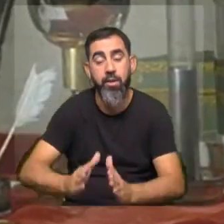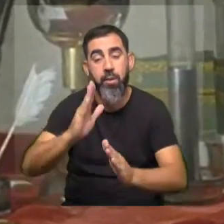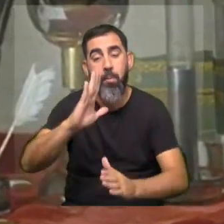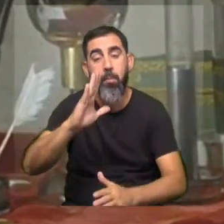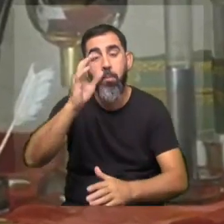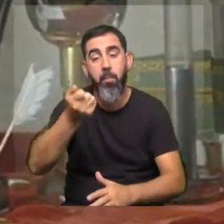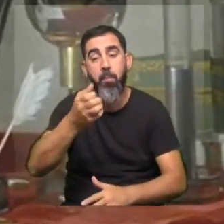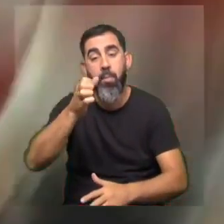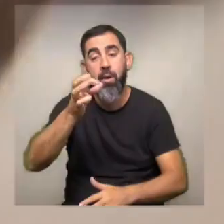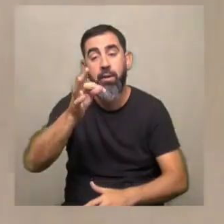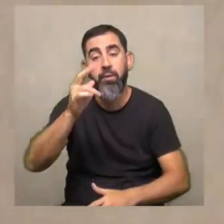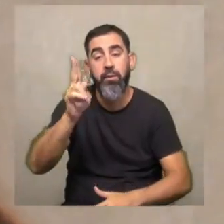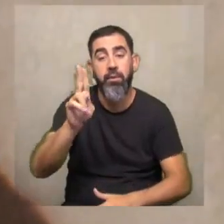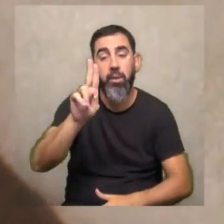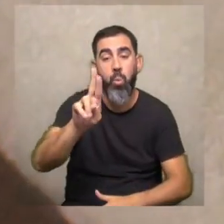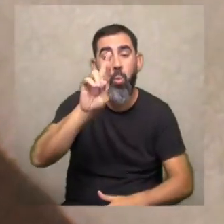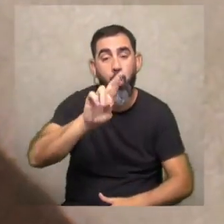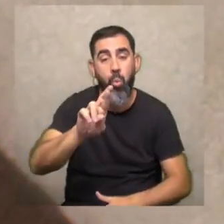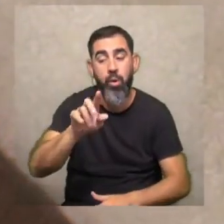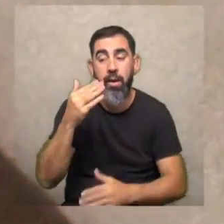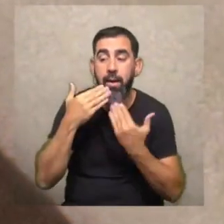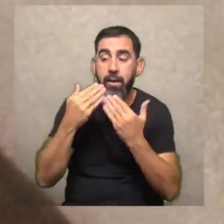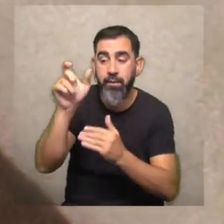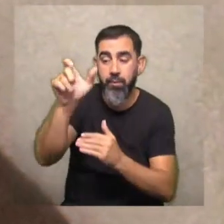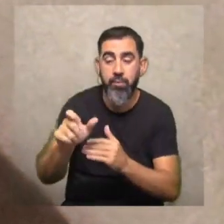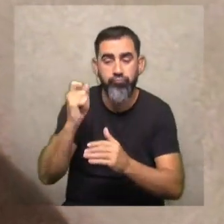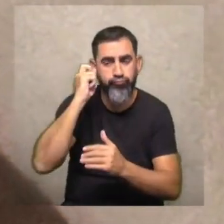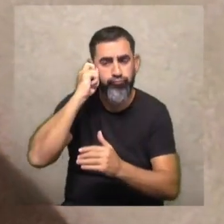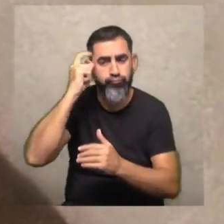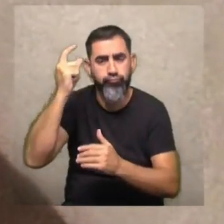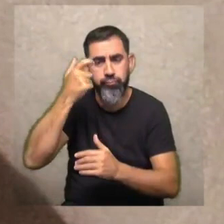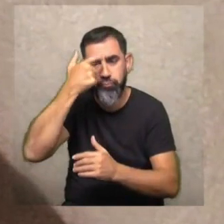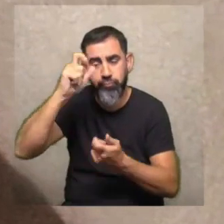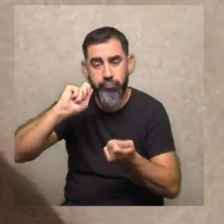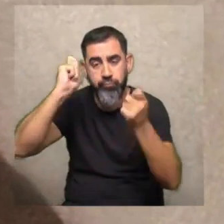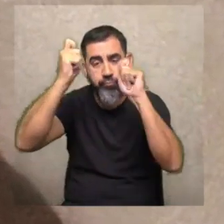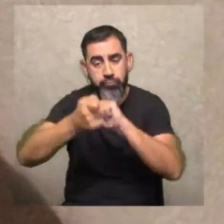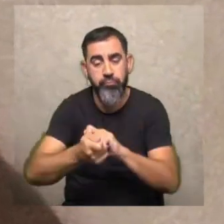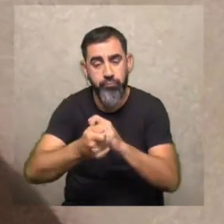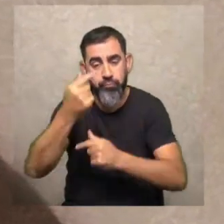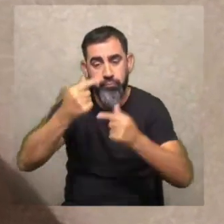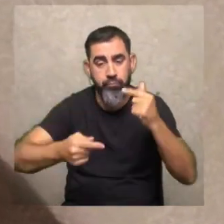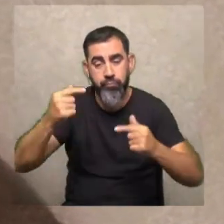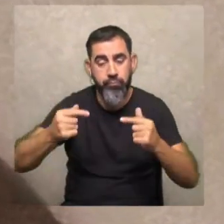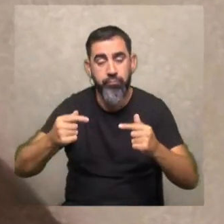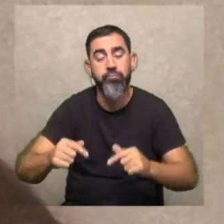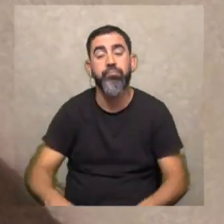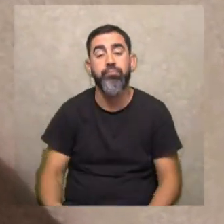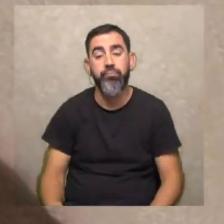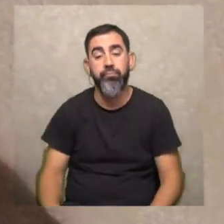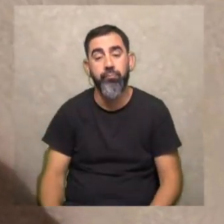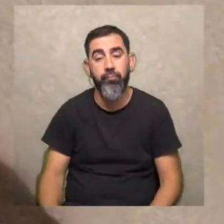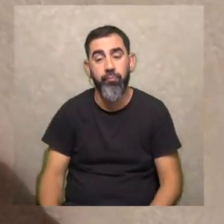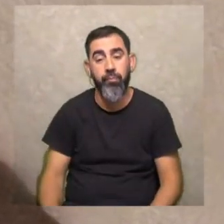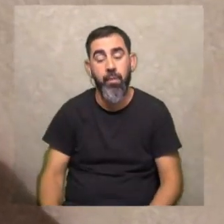a él surgirían una serie de conocimientos científicos que cambiarían la ciencia en muchos ámbitos bien dispares, desde